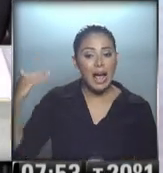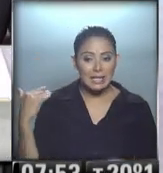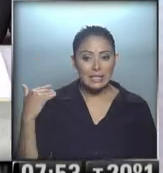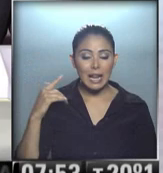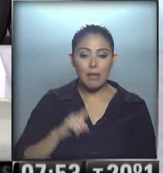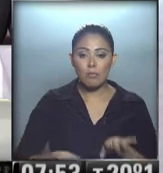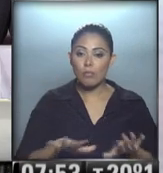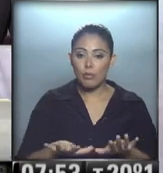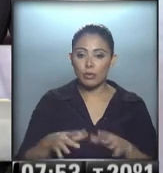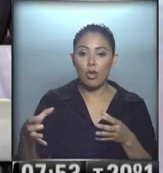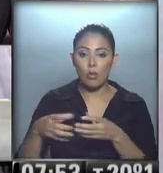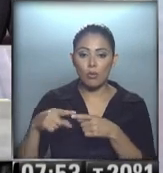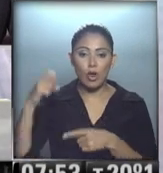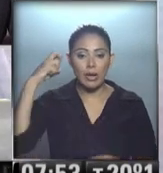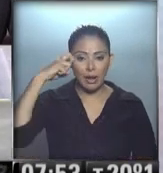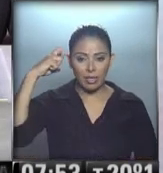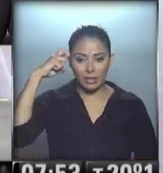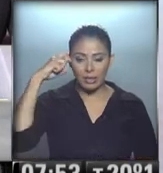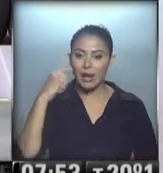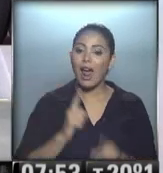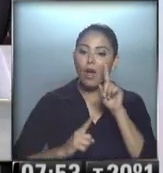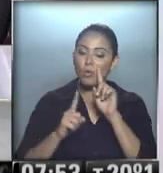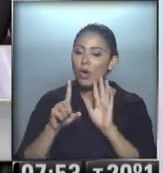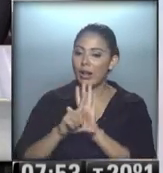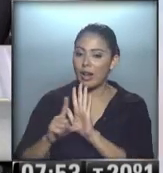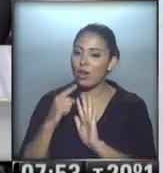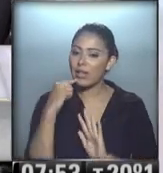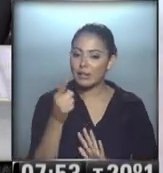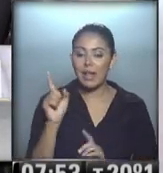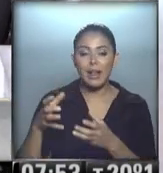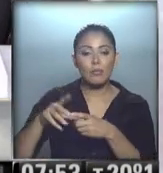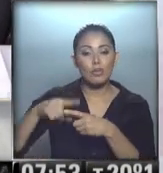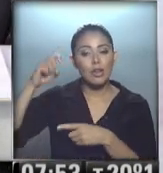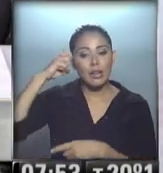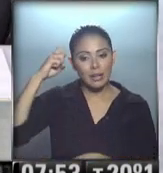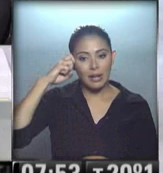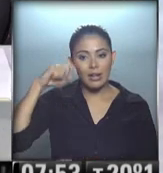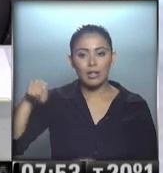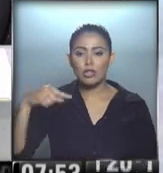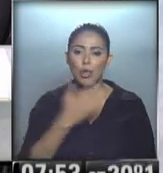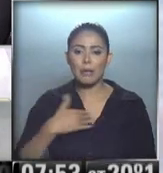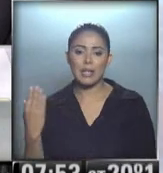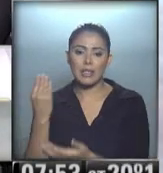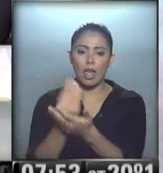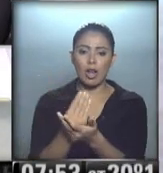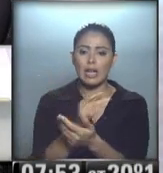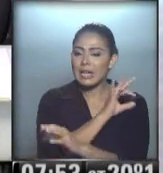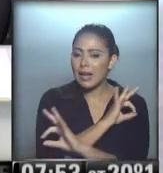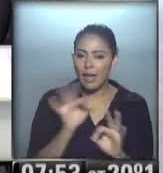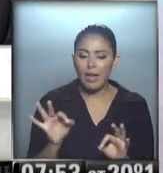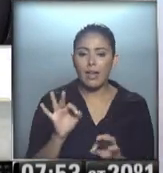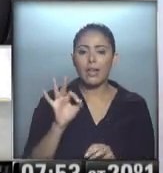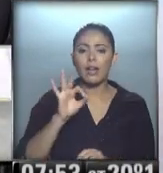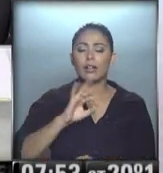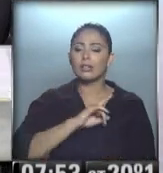caliente, el radicalismo, señalaban algunos legisladores que, bueno, el radicalismo entonces no va a presidir ninguna comisión o va a tomar alguna